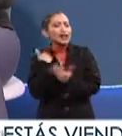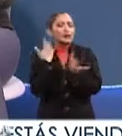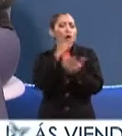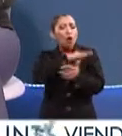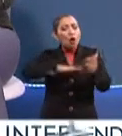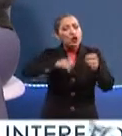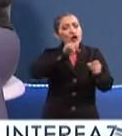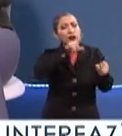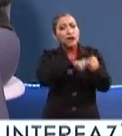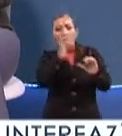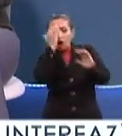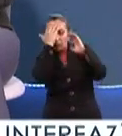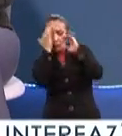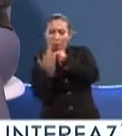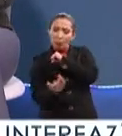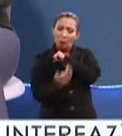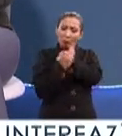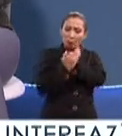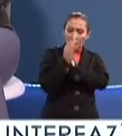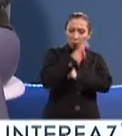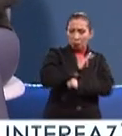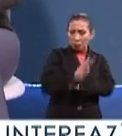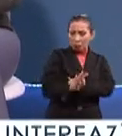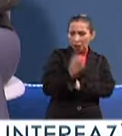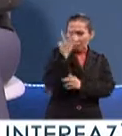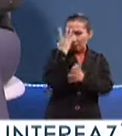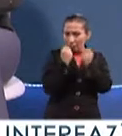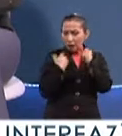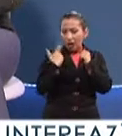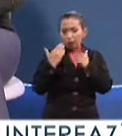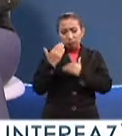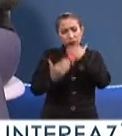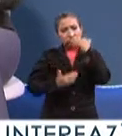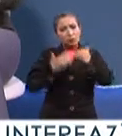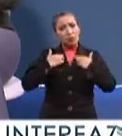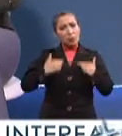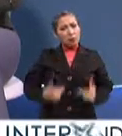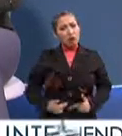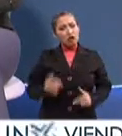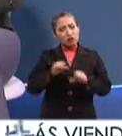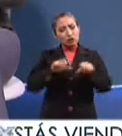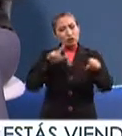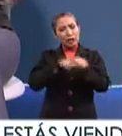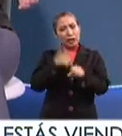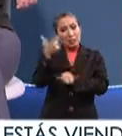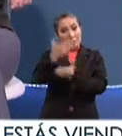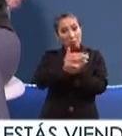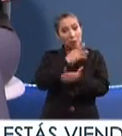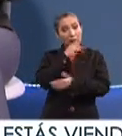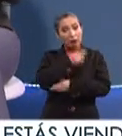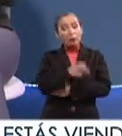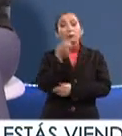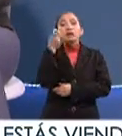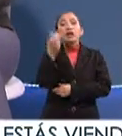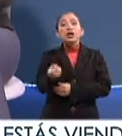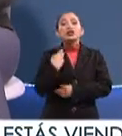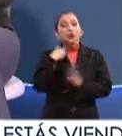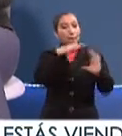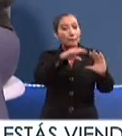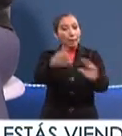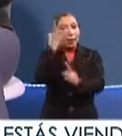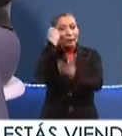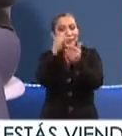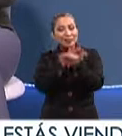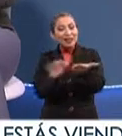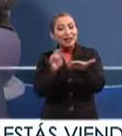el conocimiento, el fortalecimiento de las capacidades, el desarrollo humano, social, cultural y económico. Por esta razón, la alfabetización